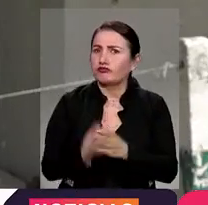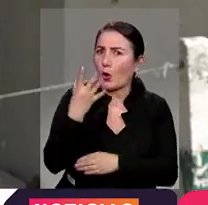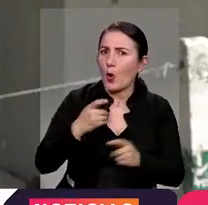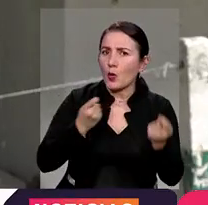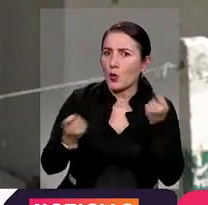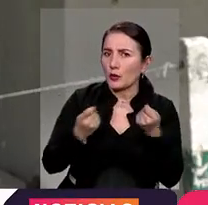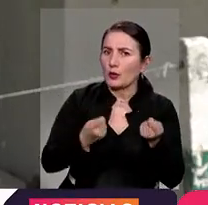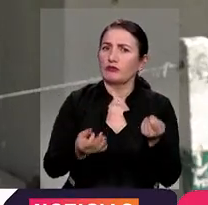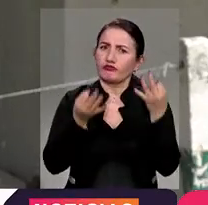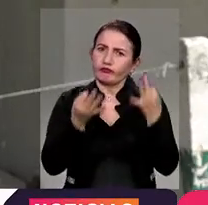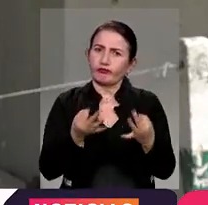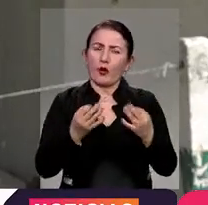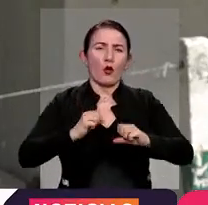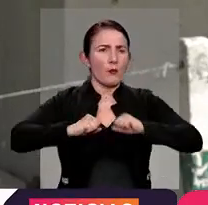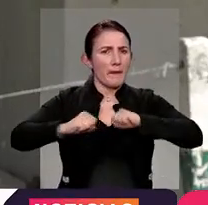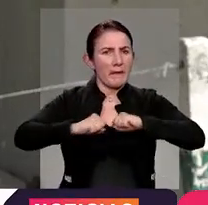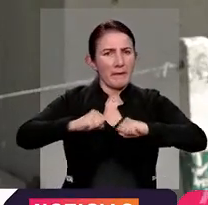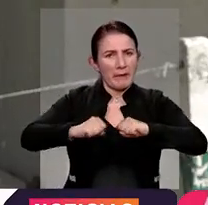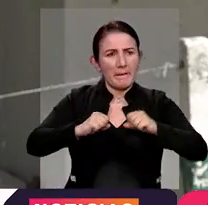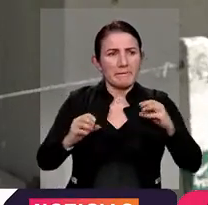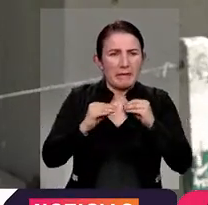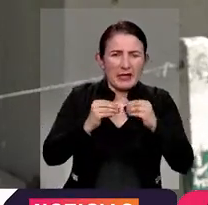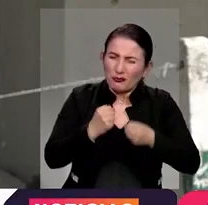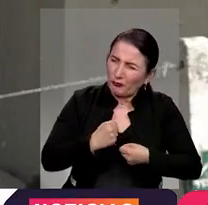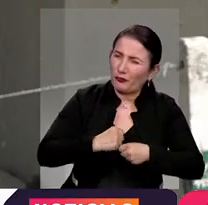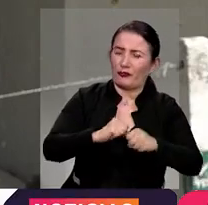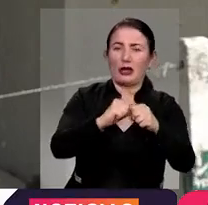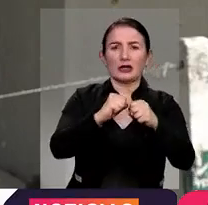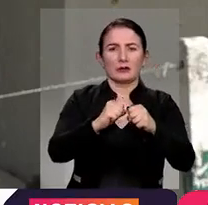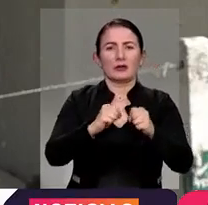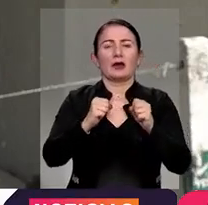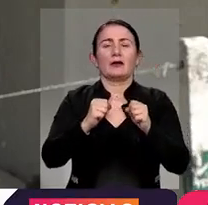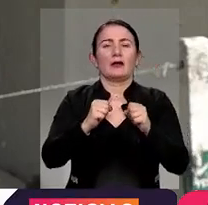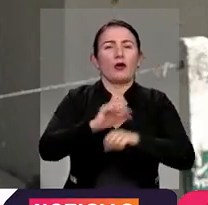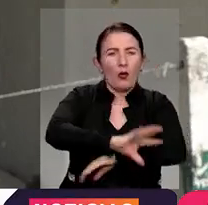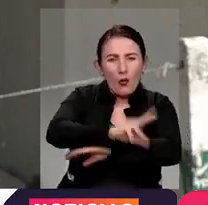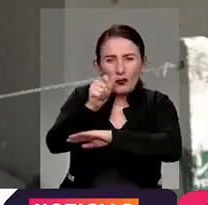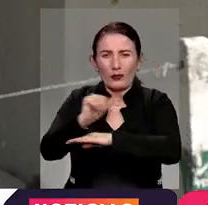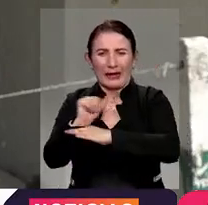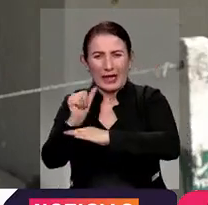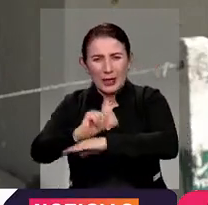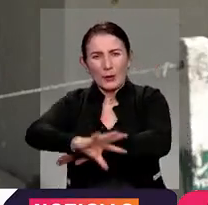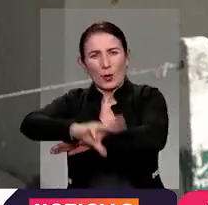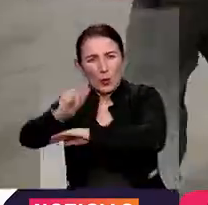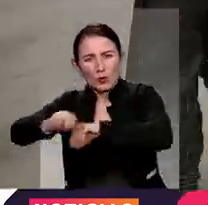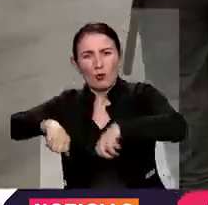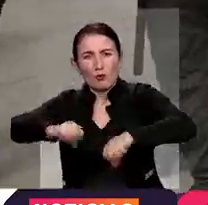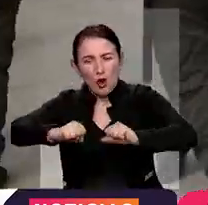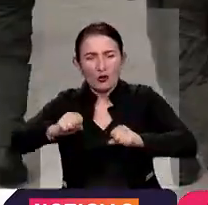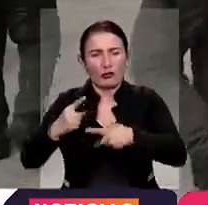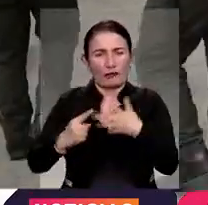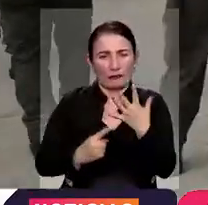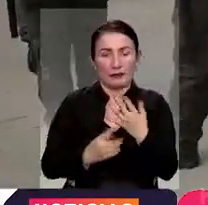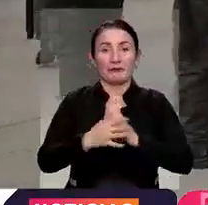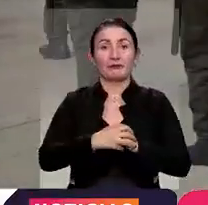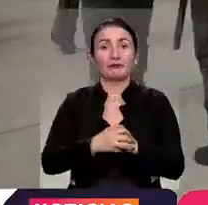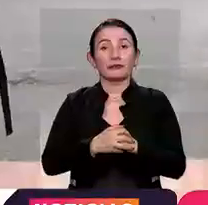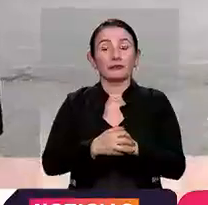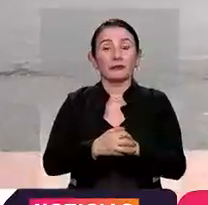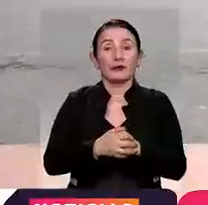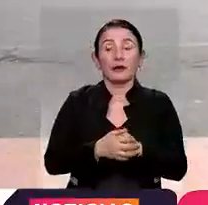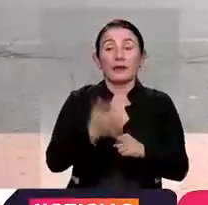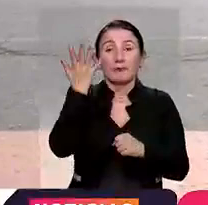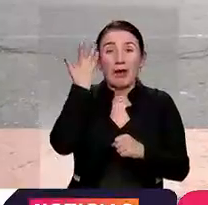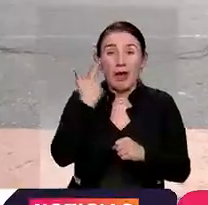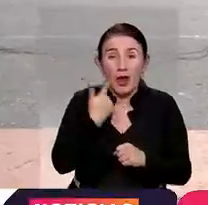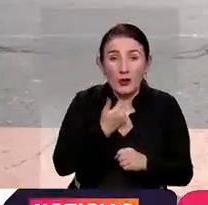mucho más estrictos porque estamos haciendo un mayor esfuerzo en materia de hurto de automotores, hurto de motocicletas. Durante estos primeros días del año,